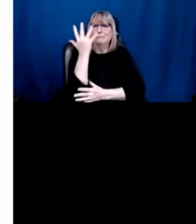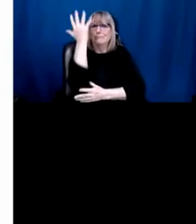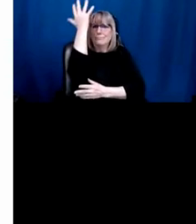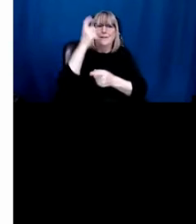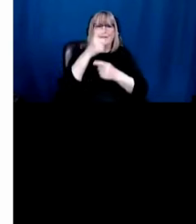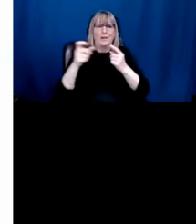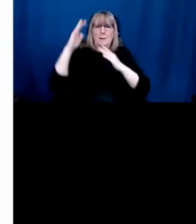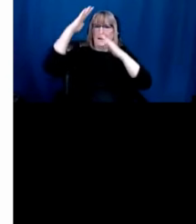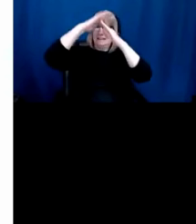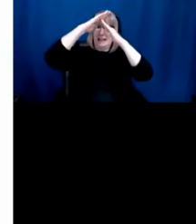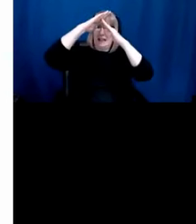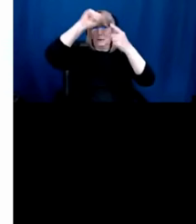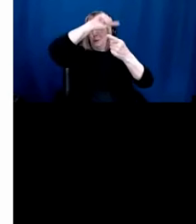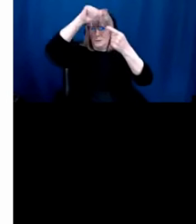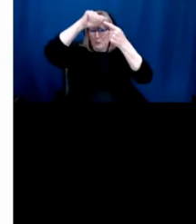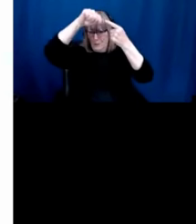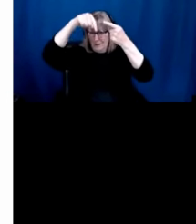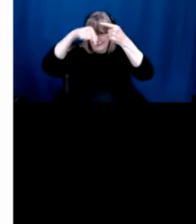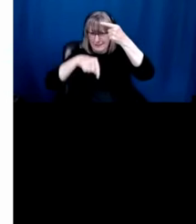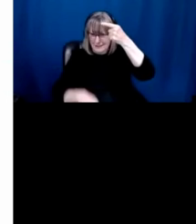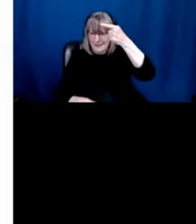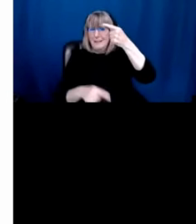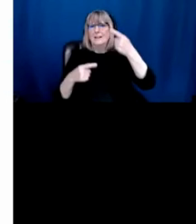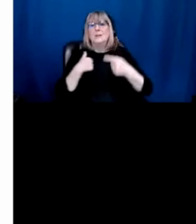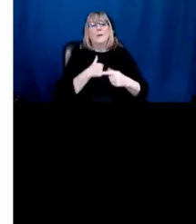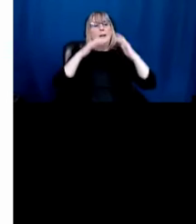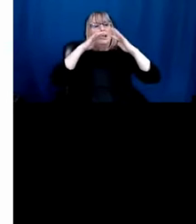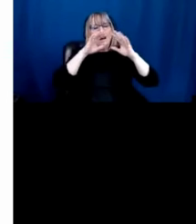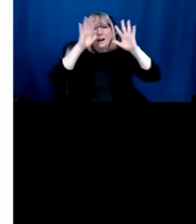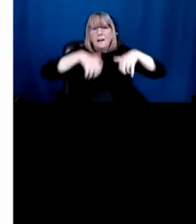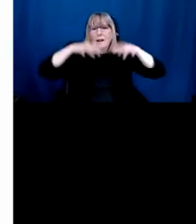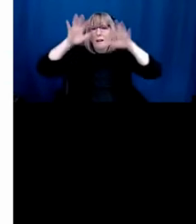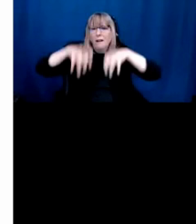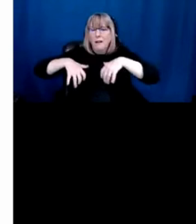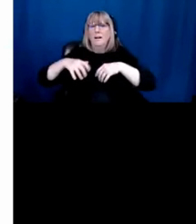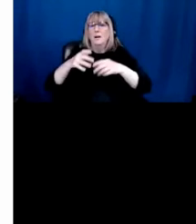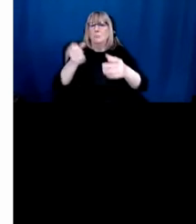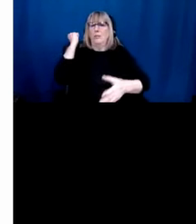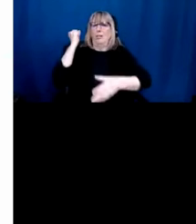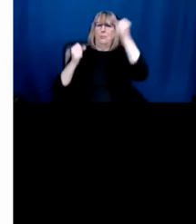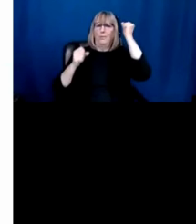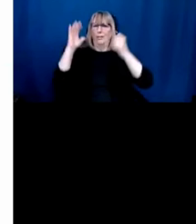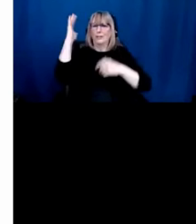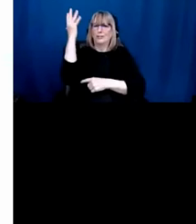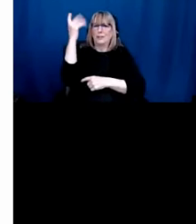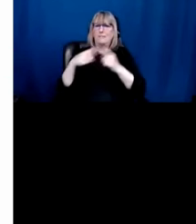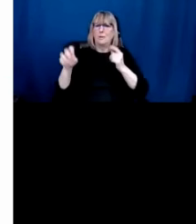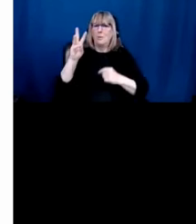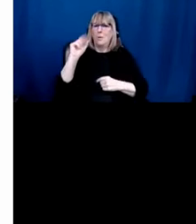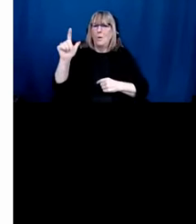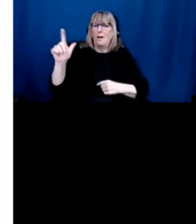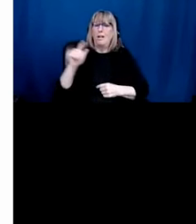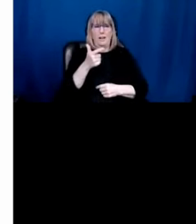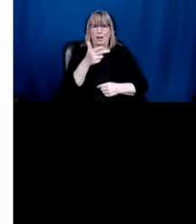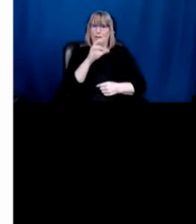From the top almost all the way to the bottom. And so when we were pulling these roots apart, pulling these trees out of the wall, Cuando estábamos sacando los